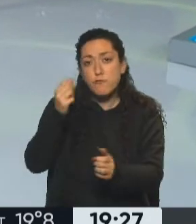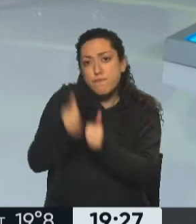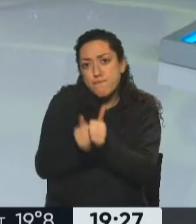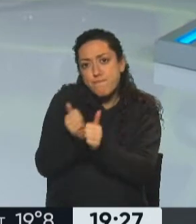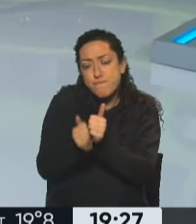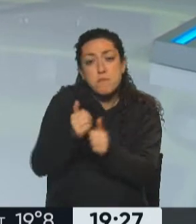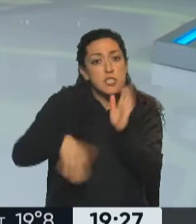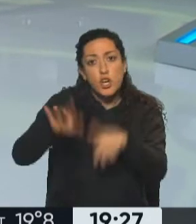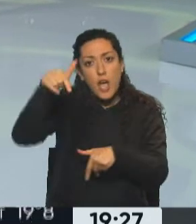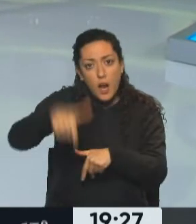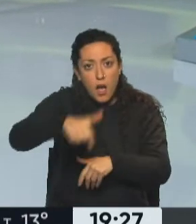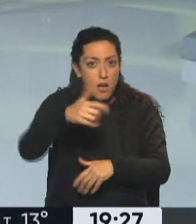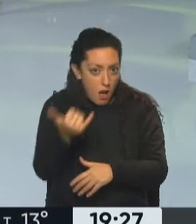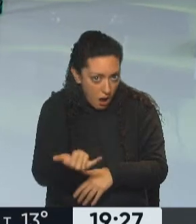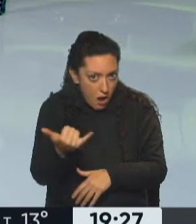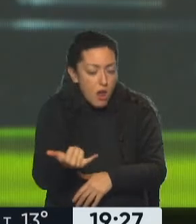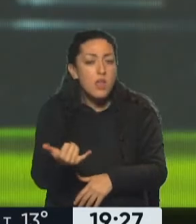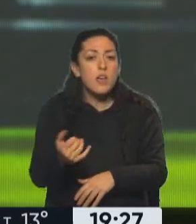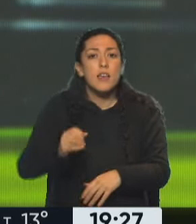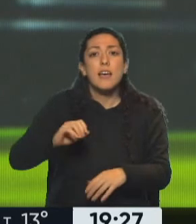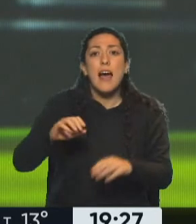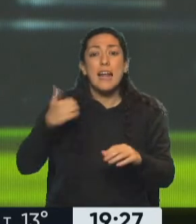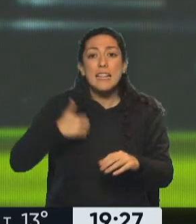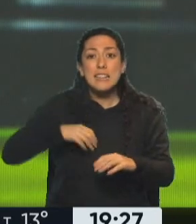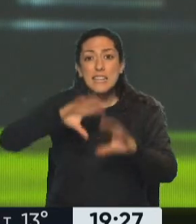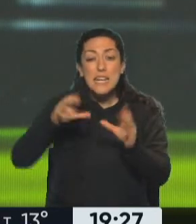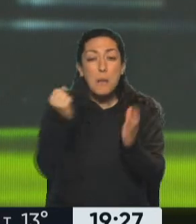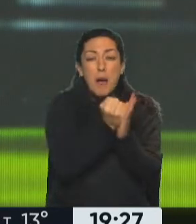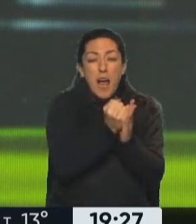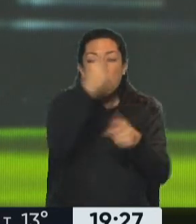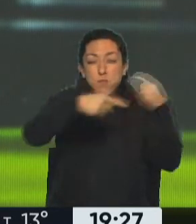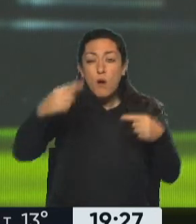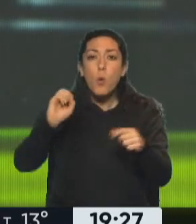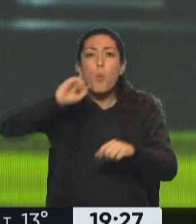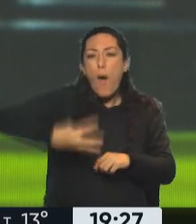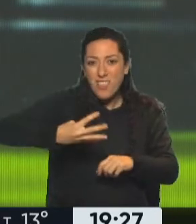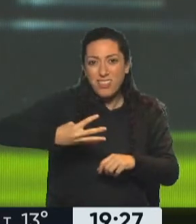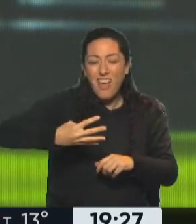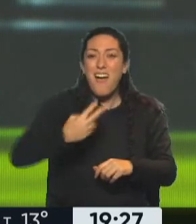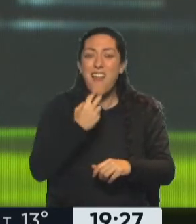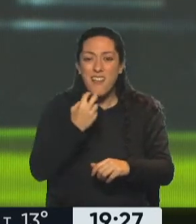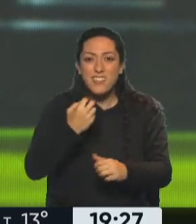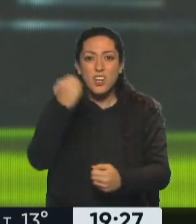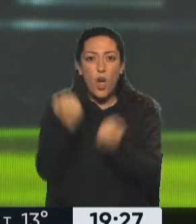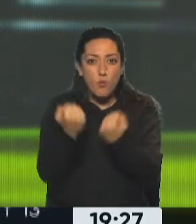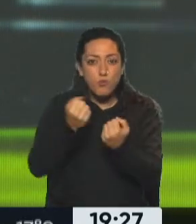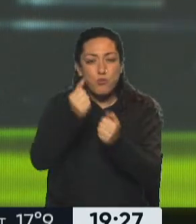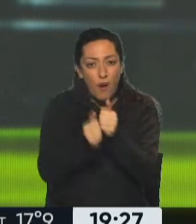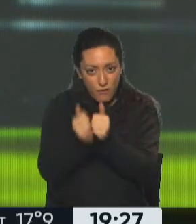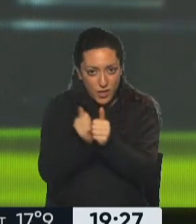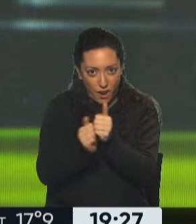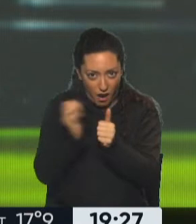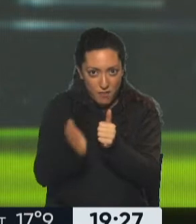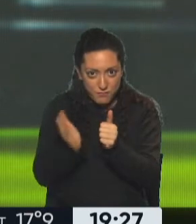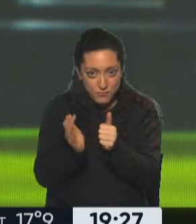se fabrican acá y es la cuarta marca en Argentina que fabrica autos eléctricos. Y un dato muy importante es que hay un sistema